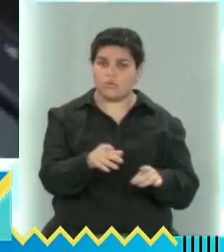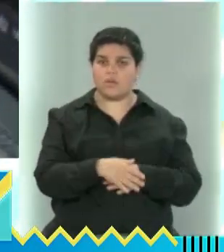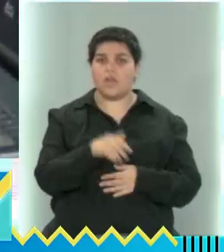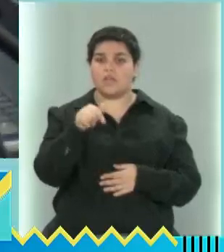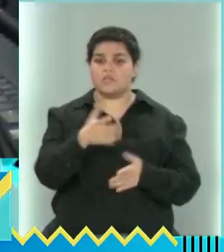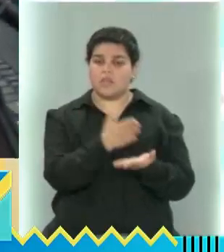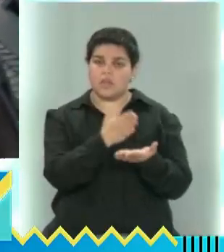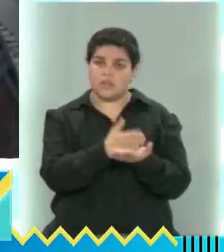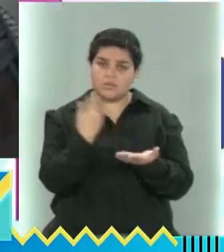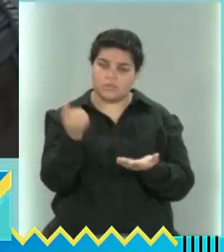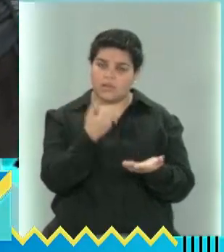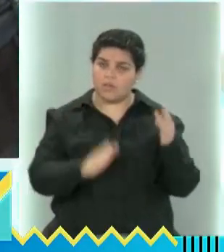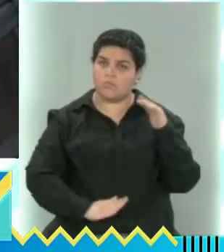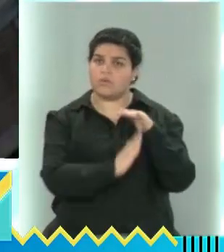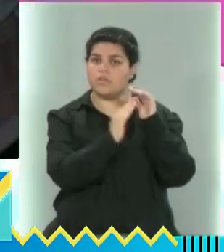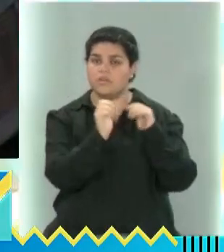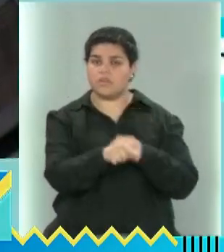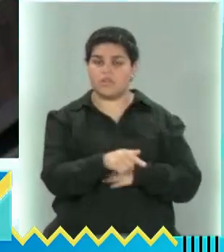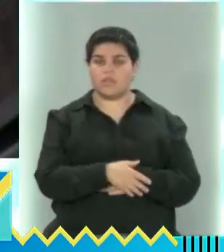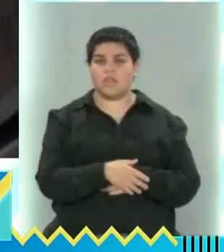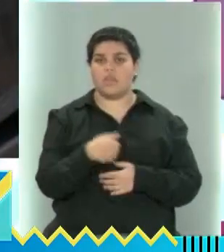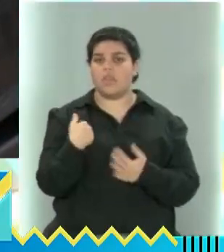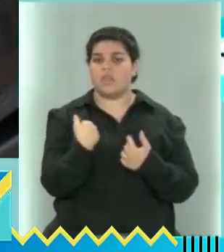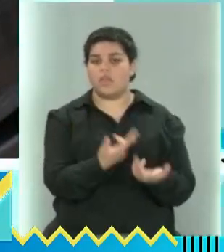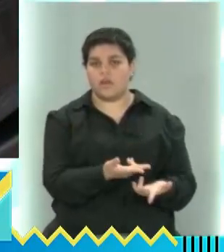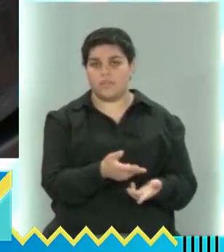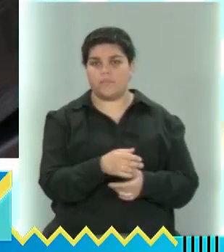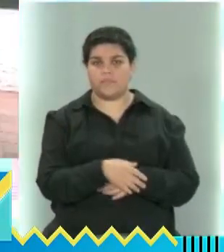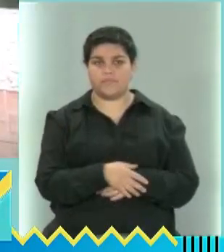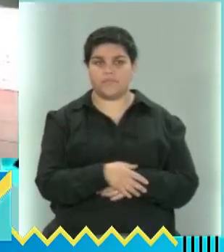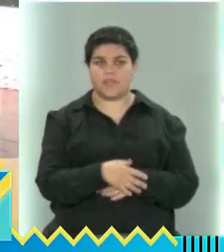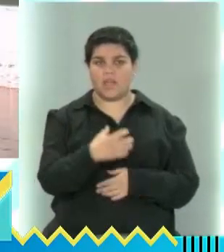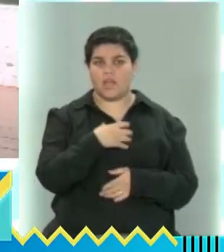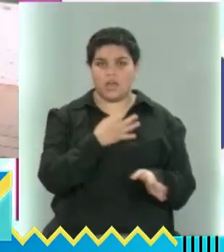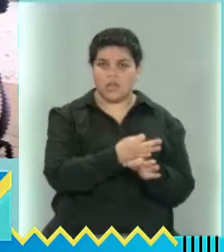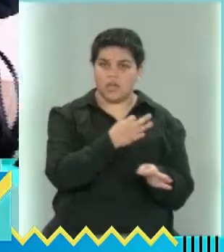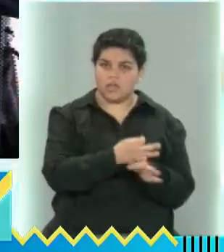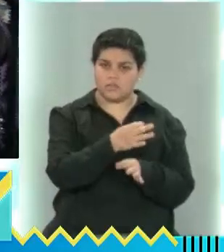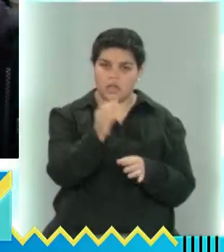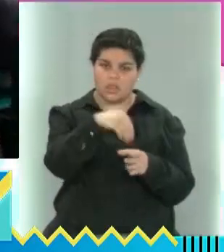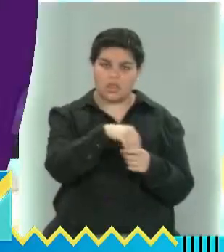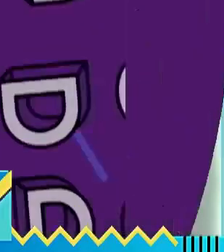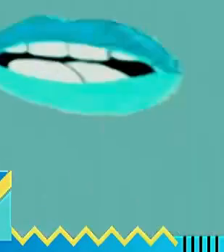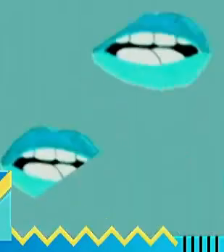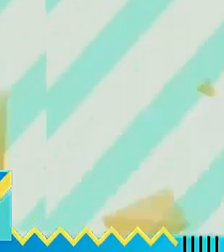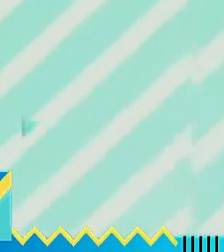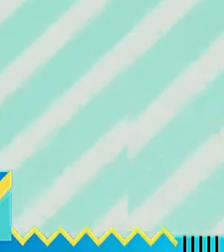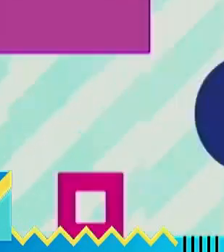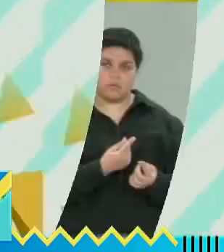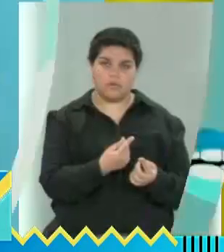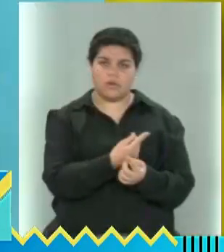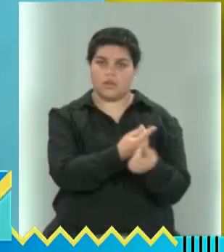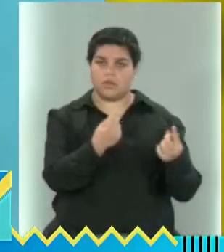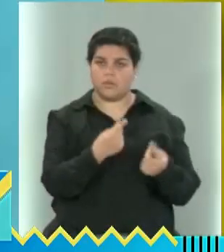fundamental que es el de recibir el dictado de clases en sus escuelas. Bien, cortamos acá